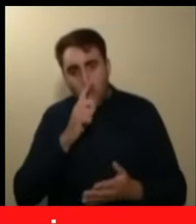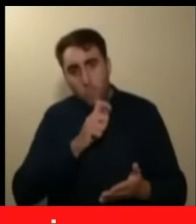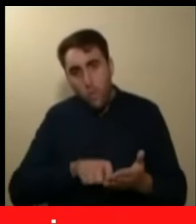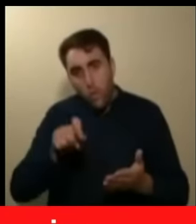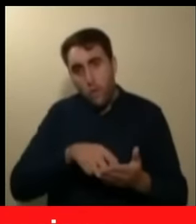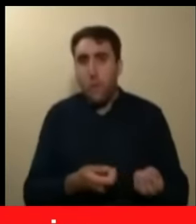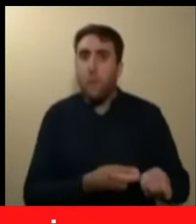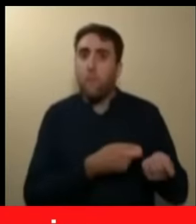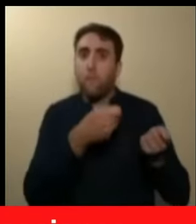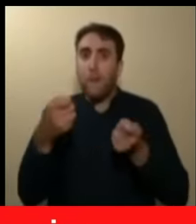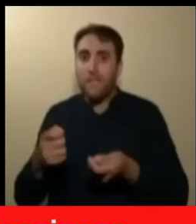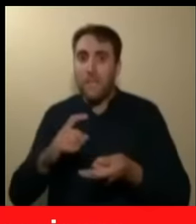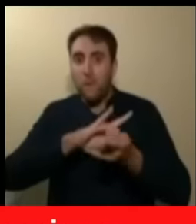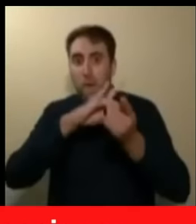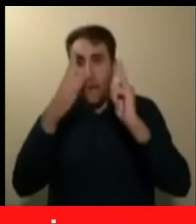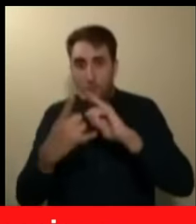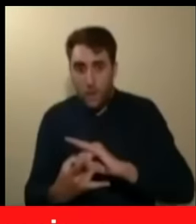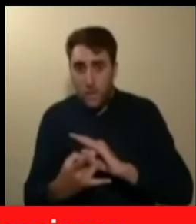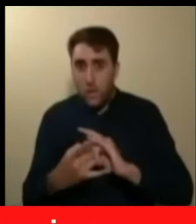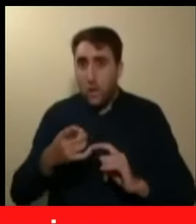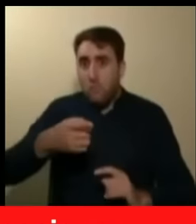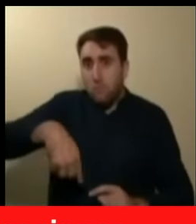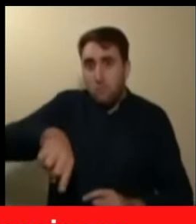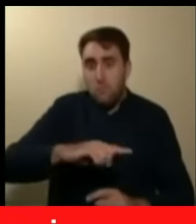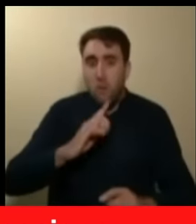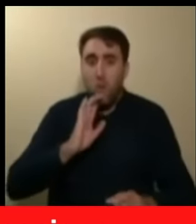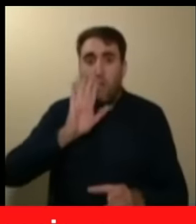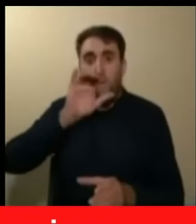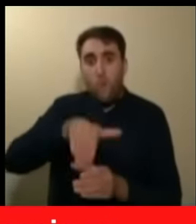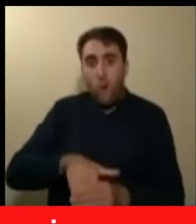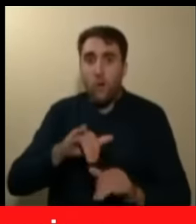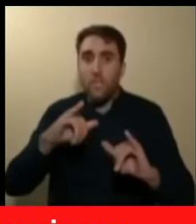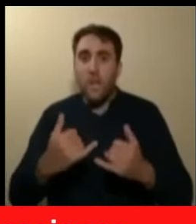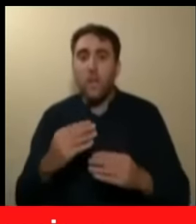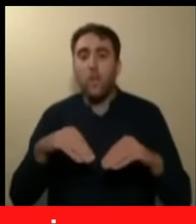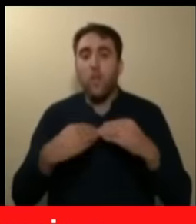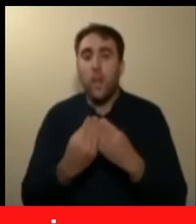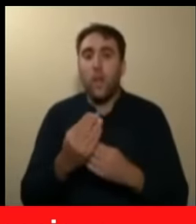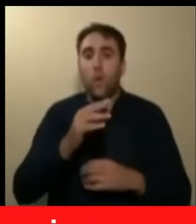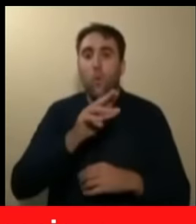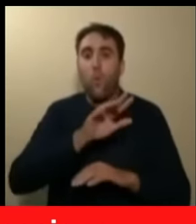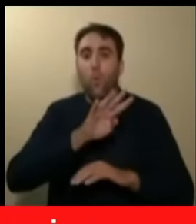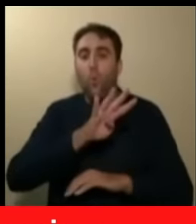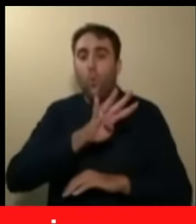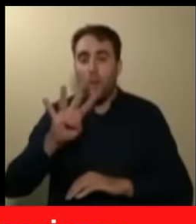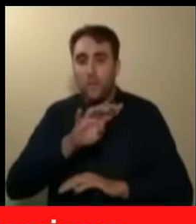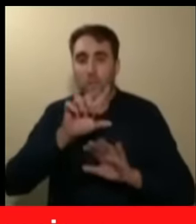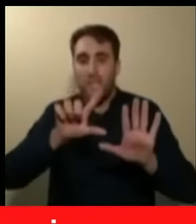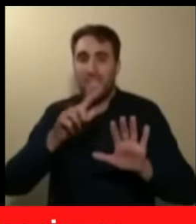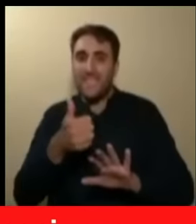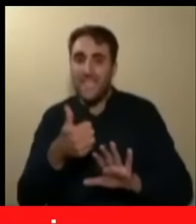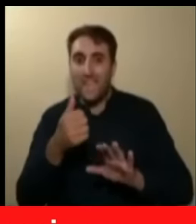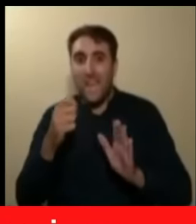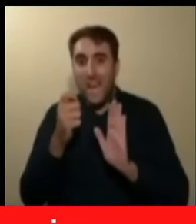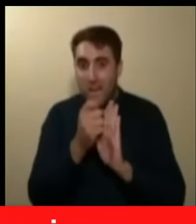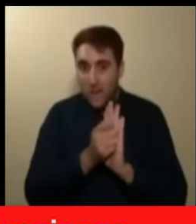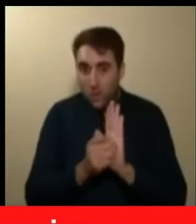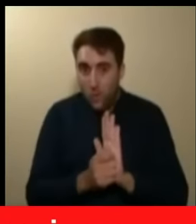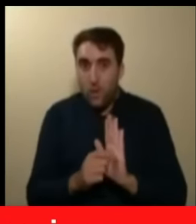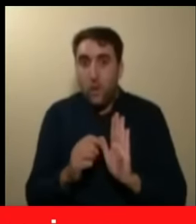ley, una ley que contó y terminó siendo sancionada con 476 artículos y una ley cuyo eje